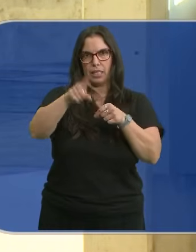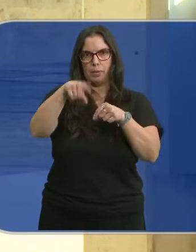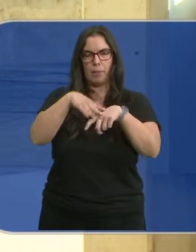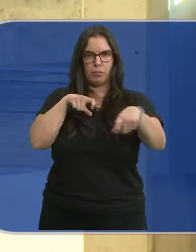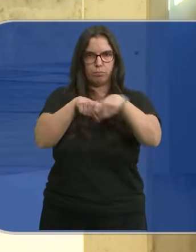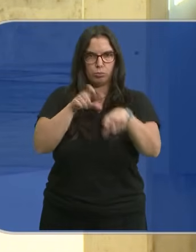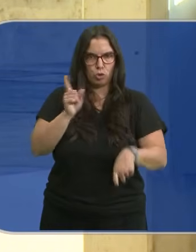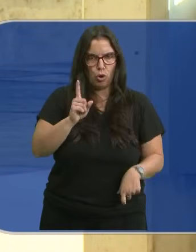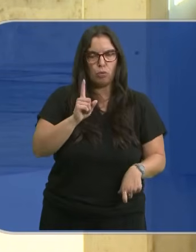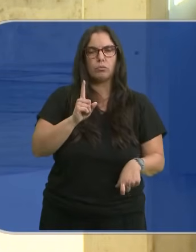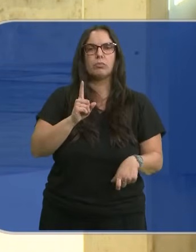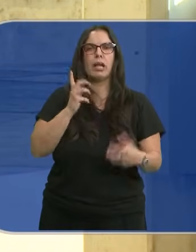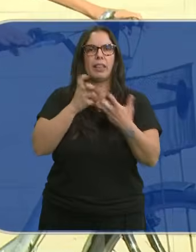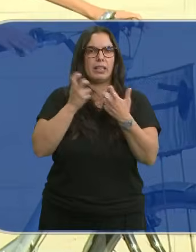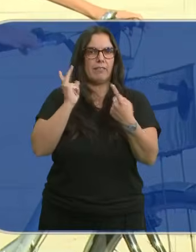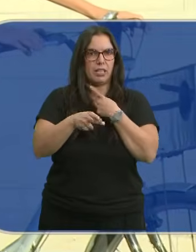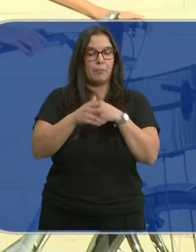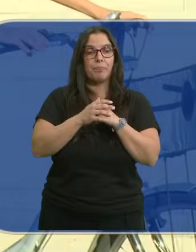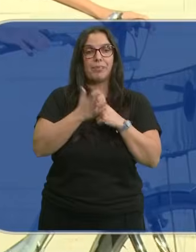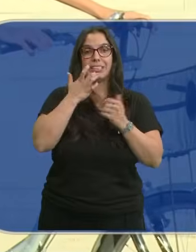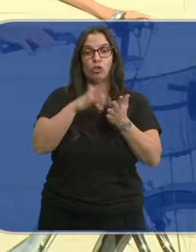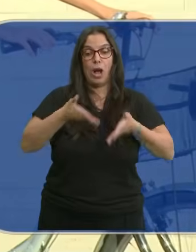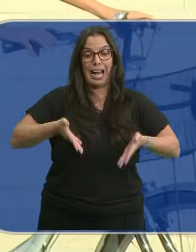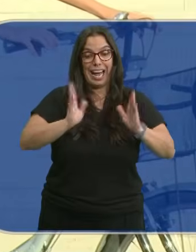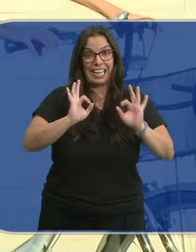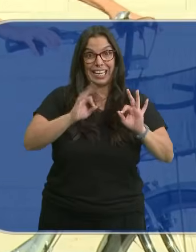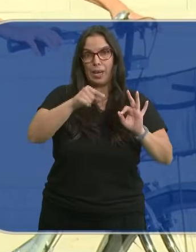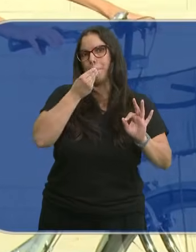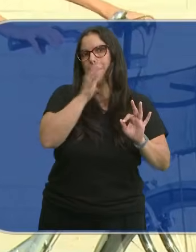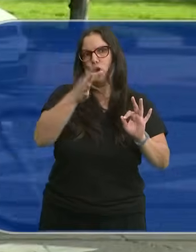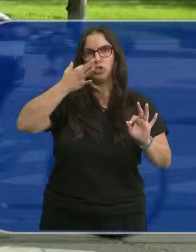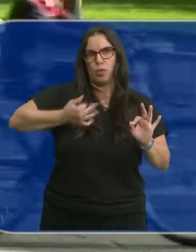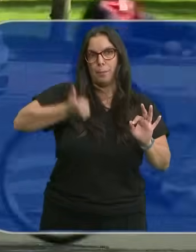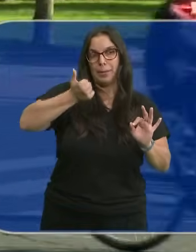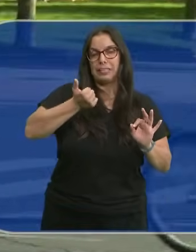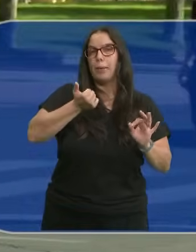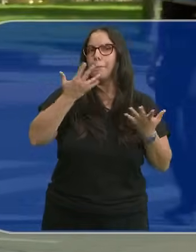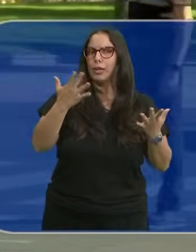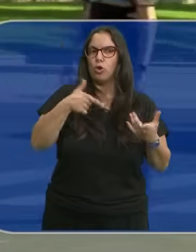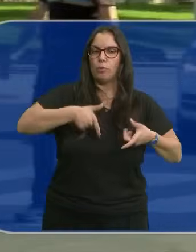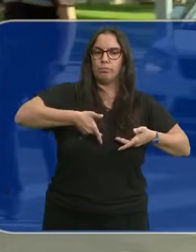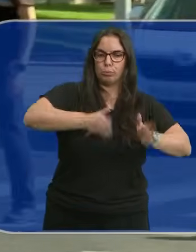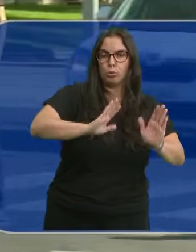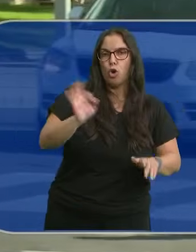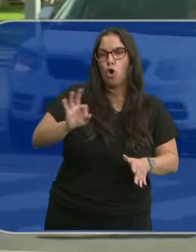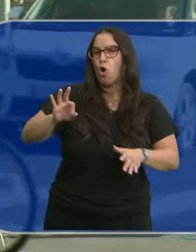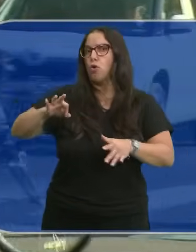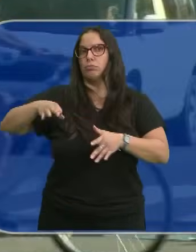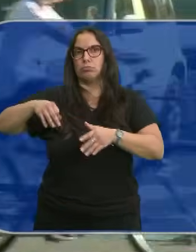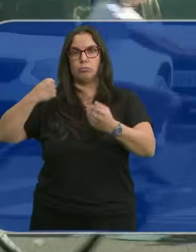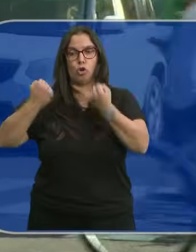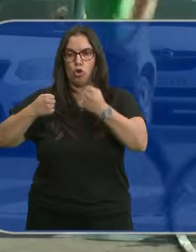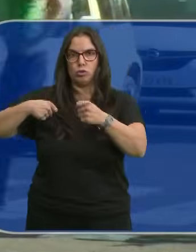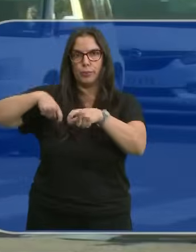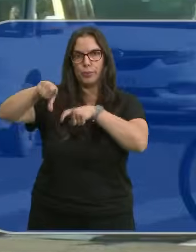para evitar accidentes. Si hay carril bici, esa es la opción más segura, pero tanto en esta vía como en la calzada hay